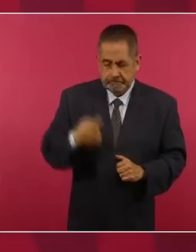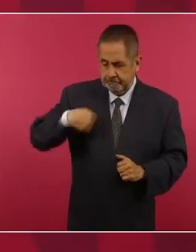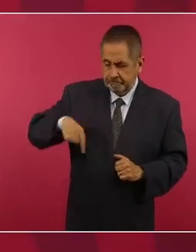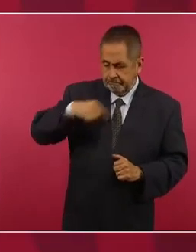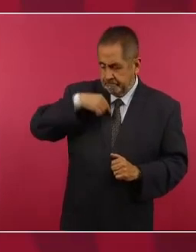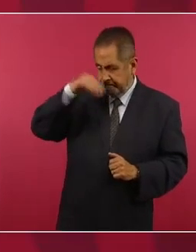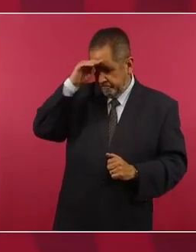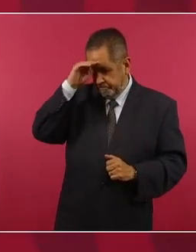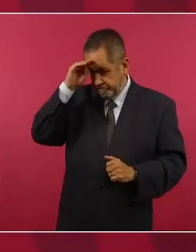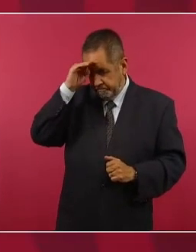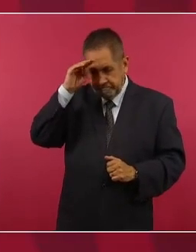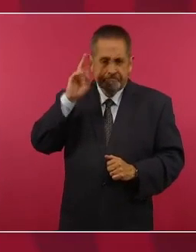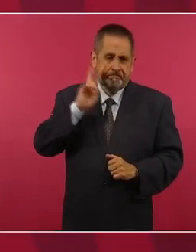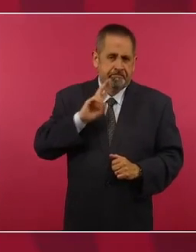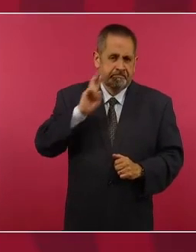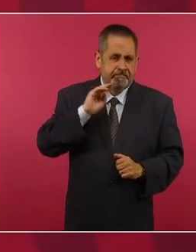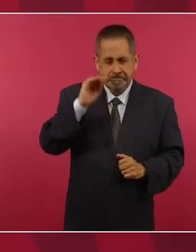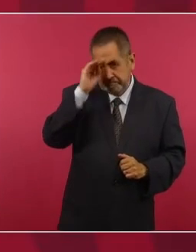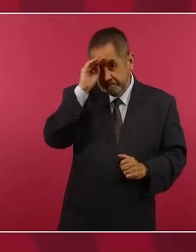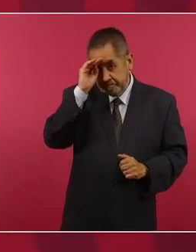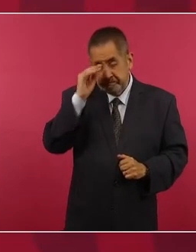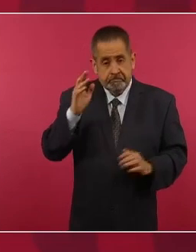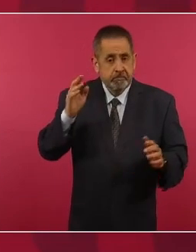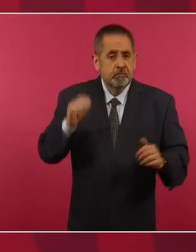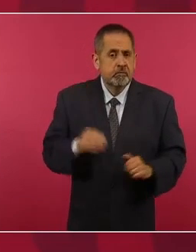pensando en